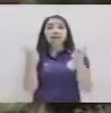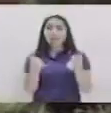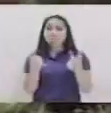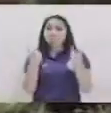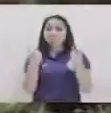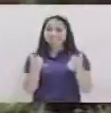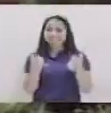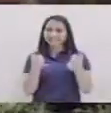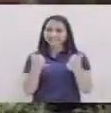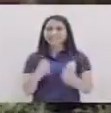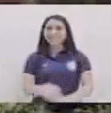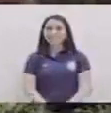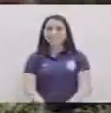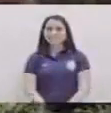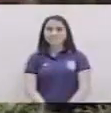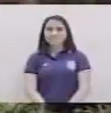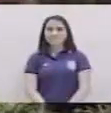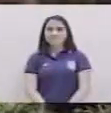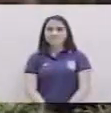repetir,